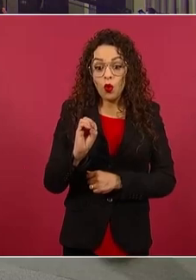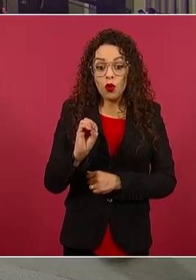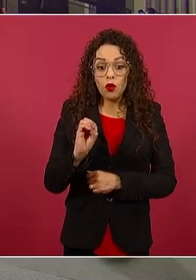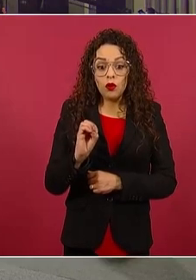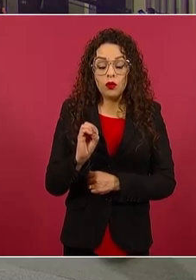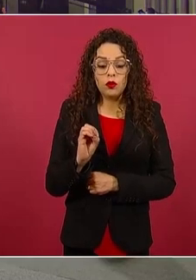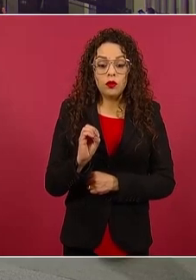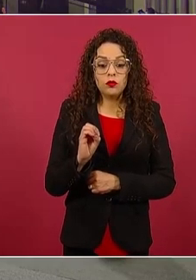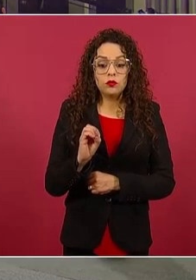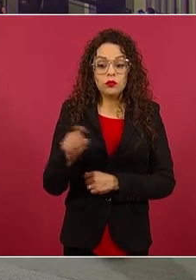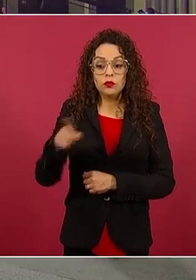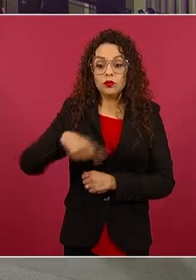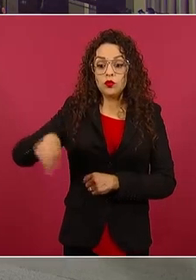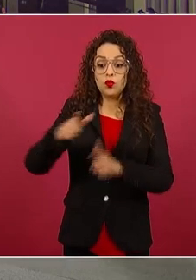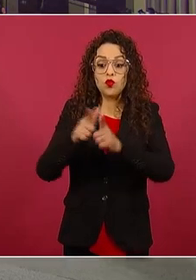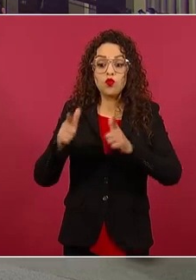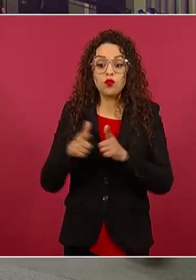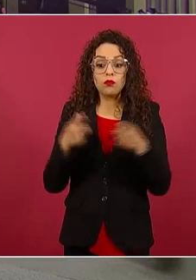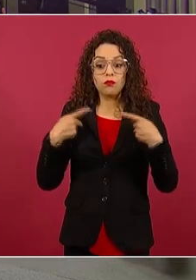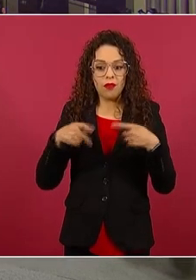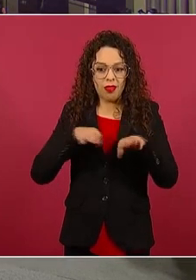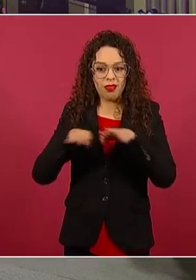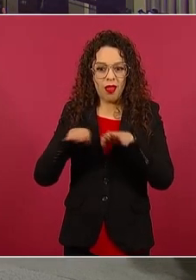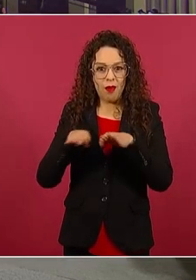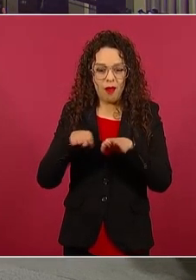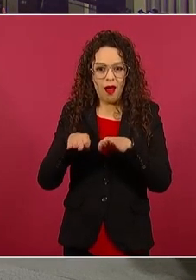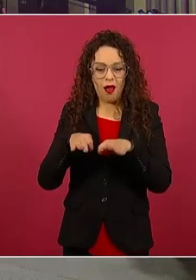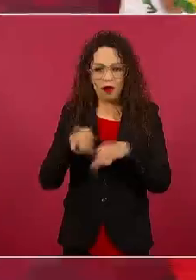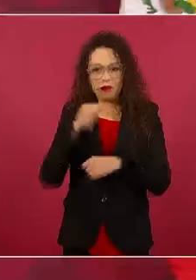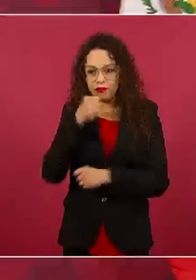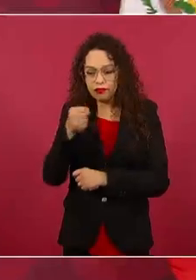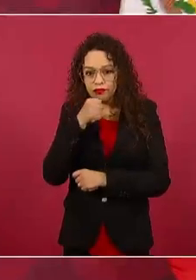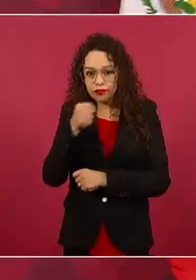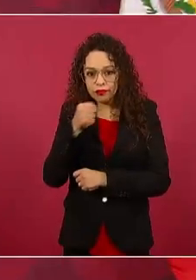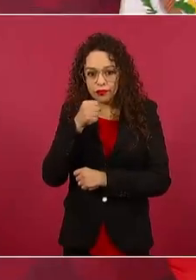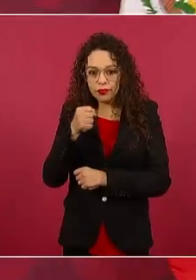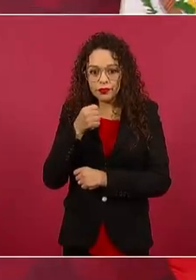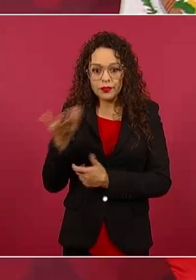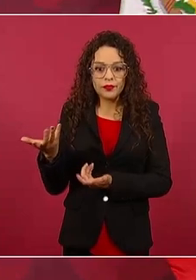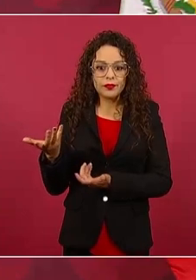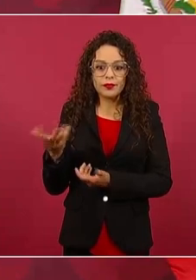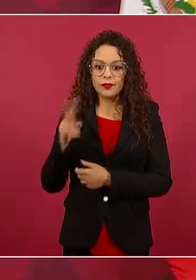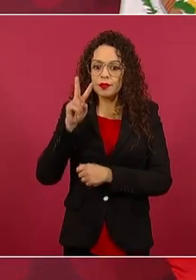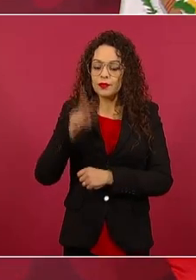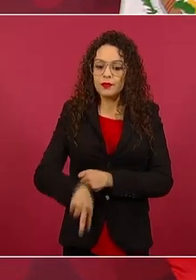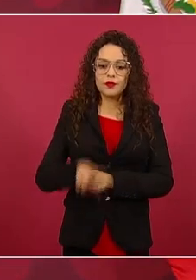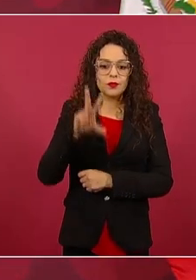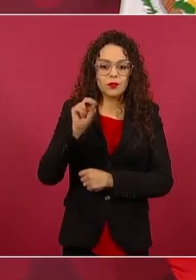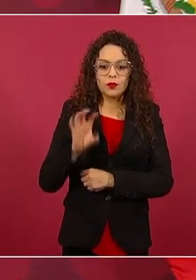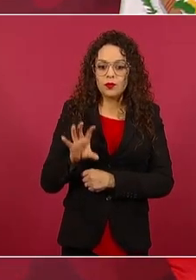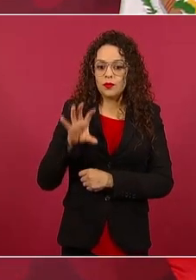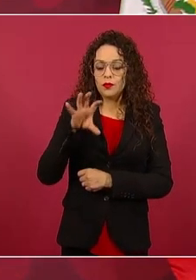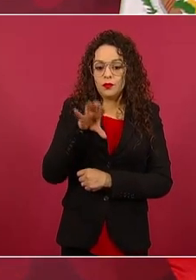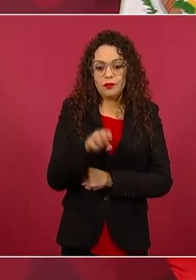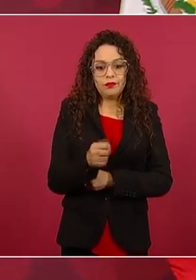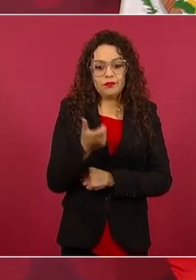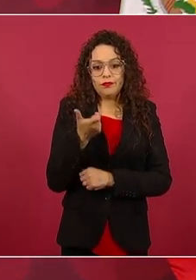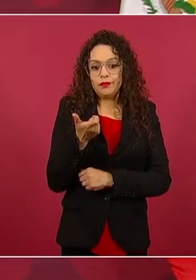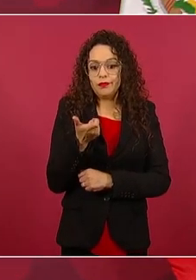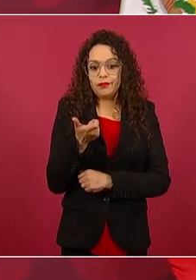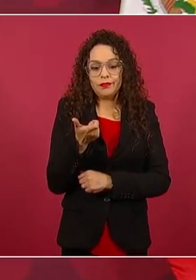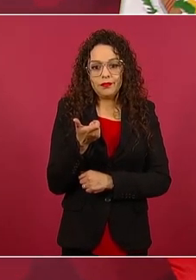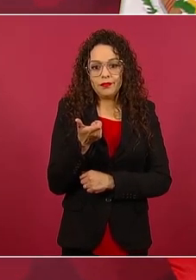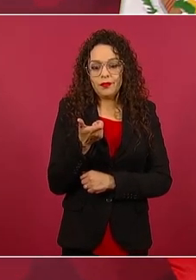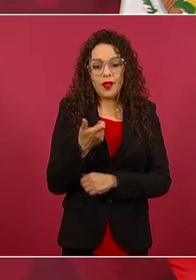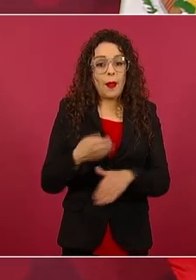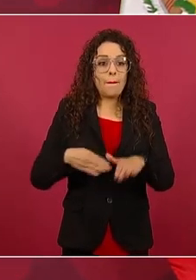de periodistas en donde no les alcanza más que para lo